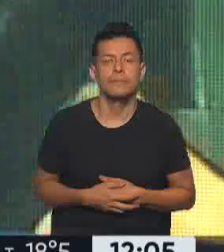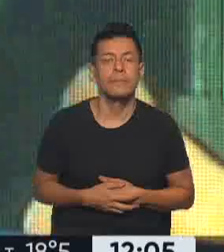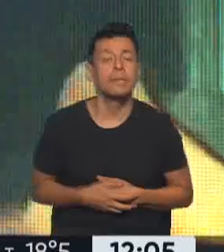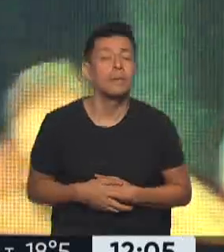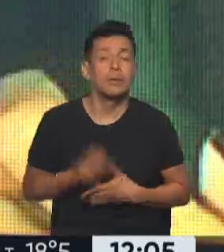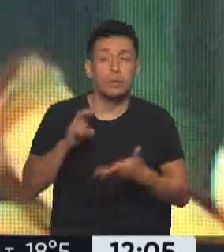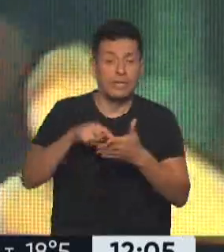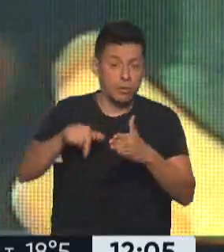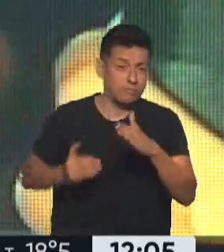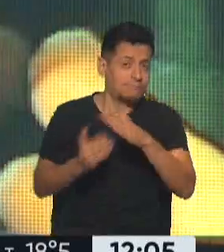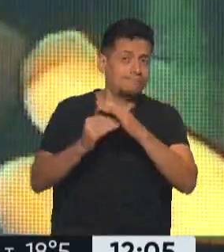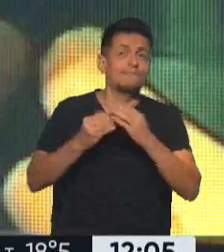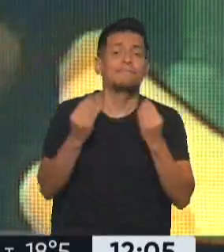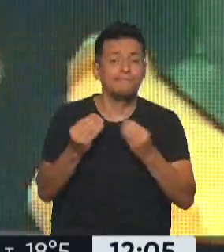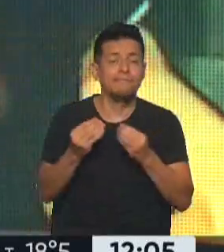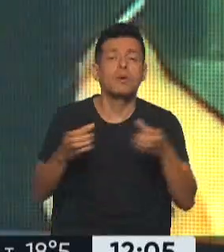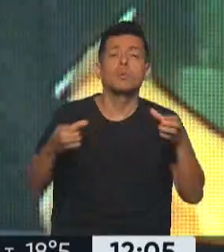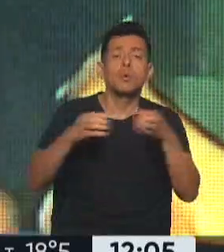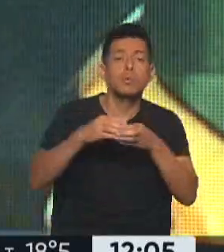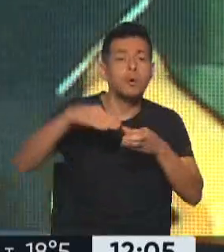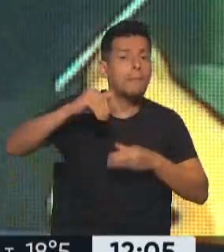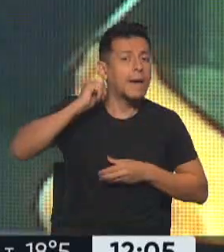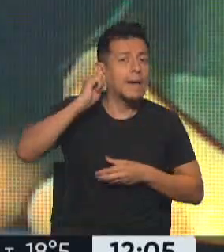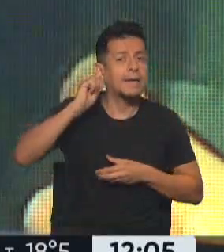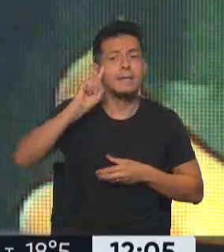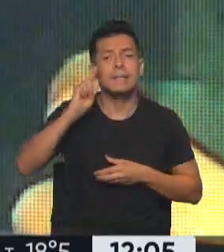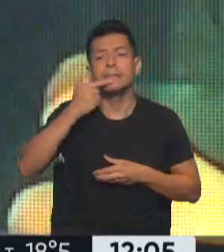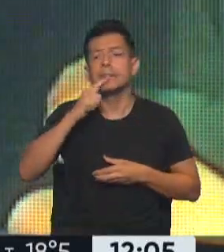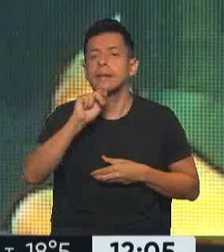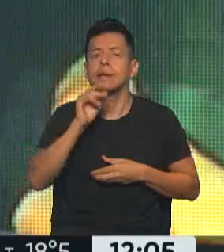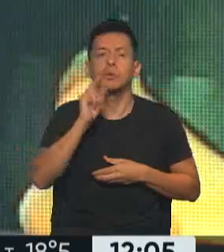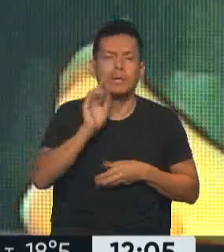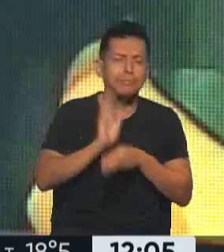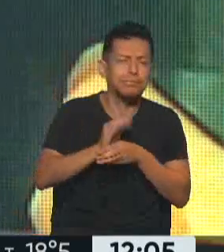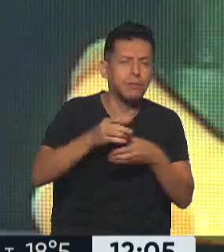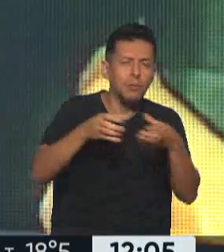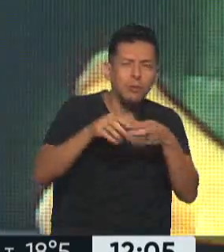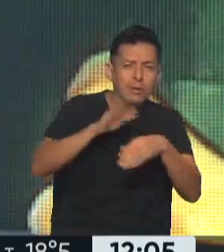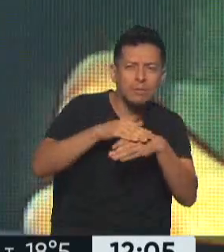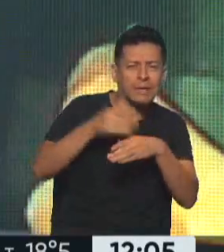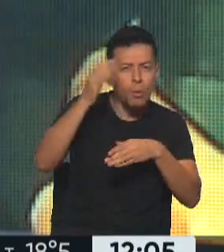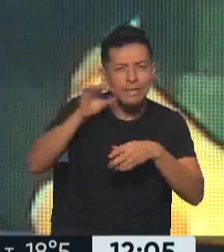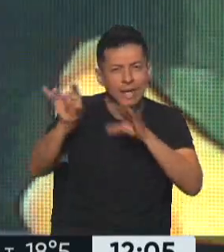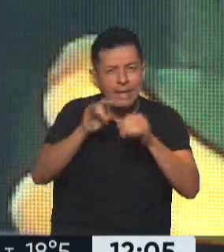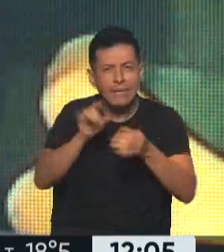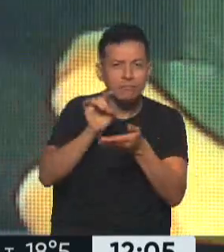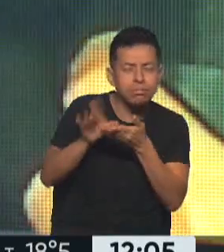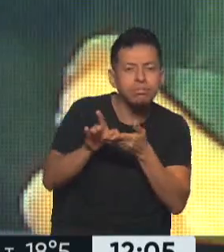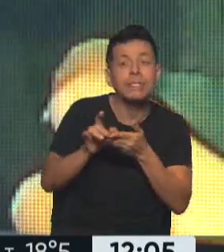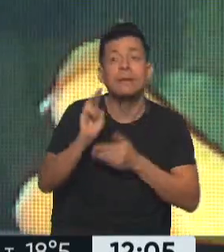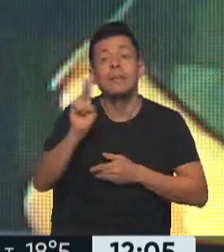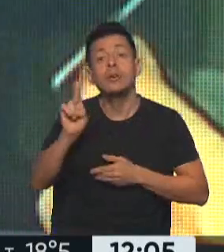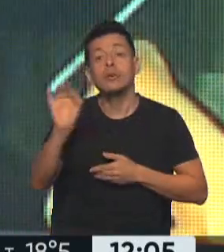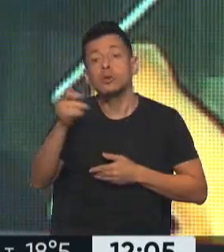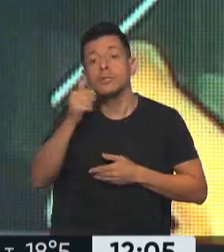Y una de las noticias del día también pasa por el Consejo de la Magistratura. Allí veíamos la foto del ministro de la Corte Suprema de Justicia, Rosati, que